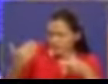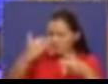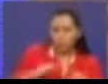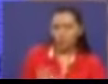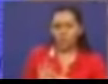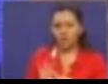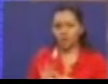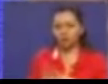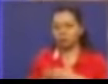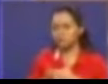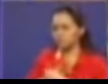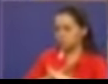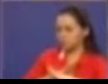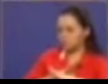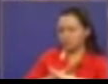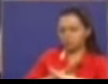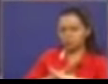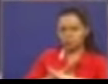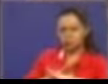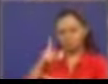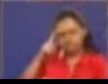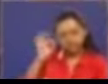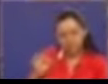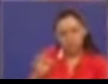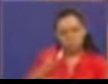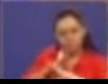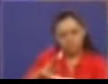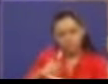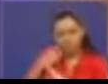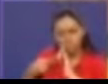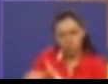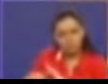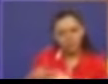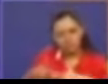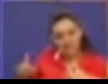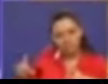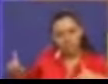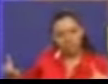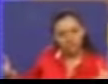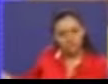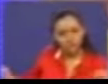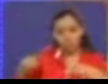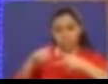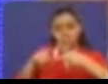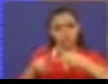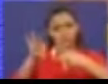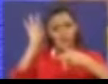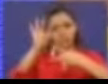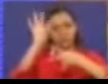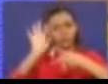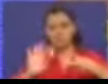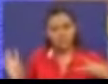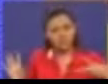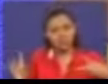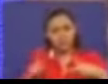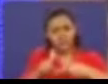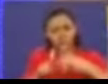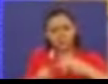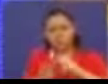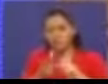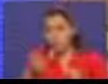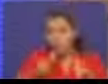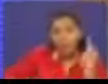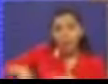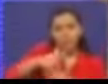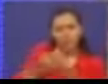mayor convicción que nunca, demostrarles que somos más, muchísimos más, y que pese a su violencia, el